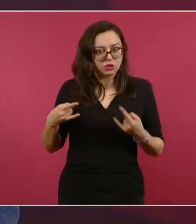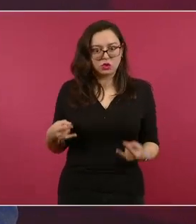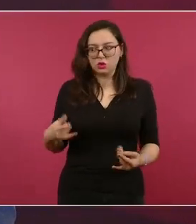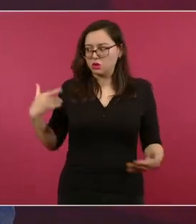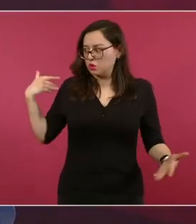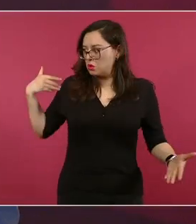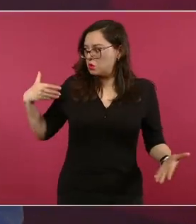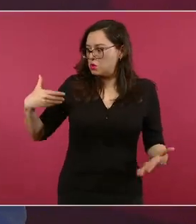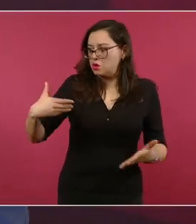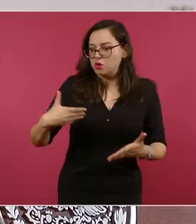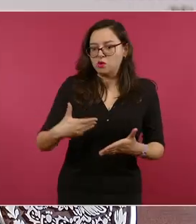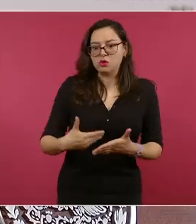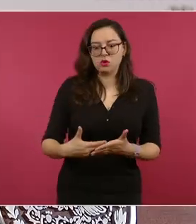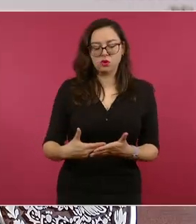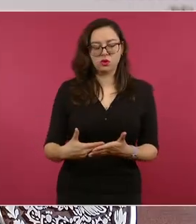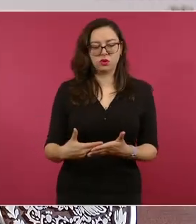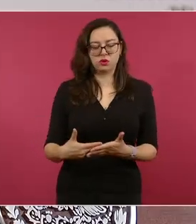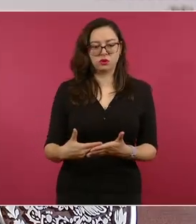porque